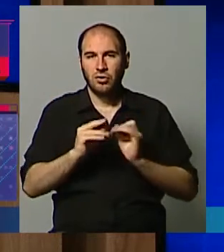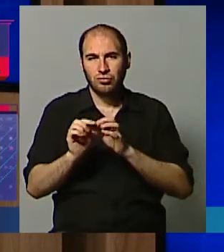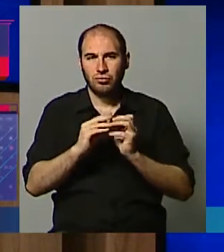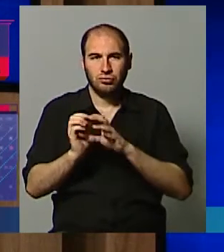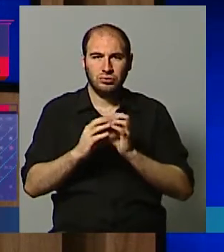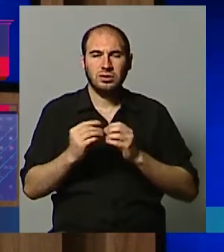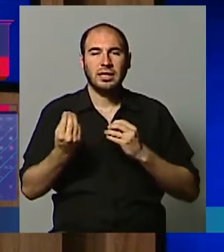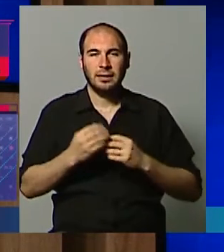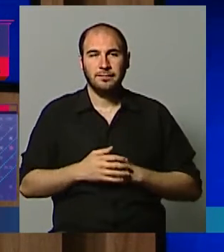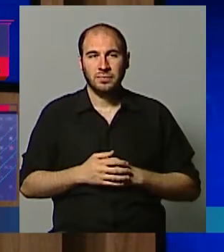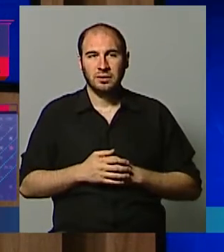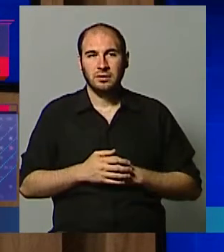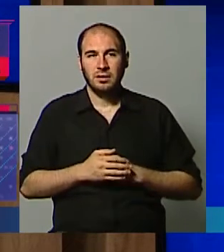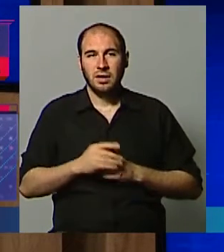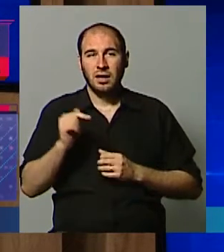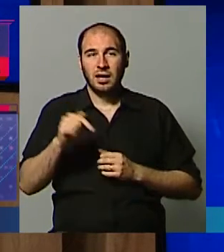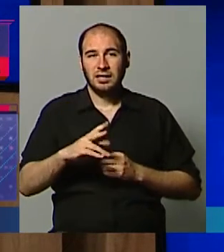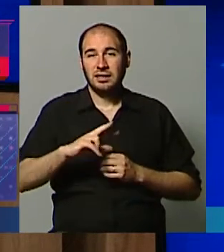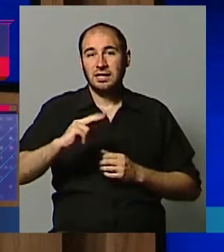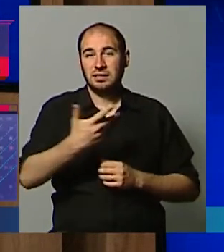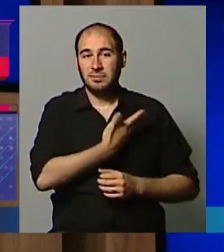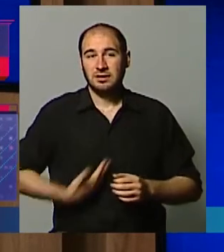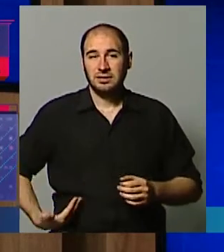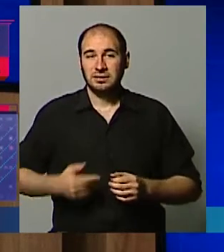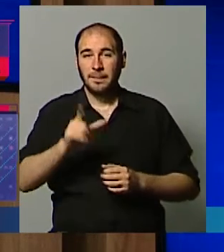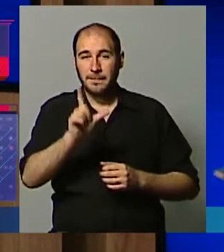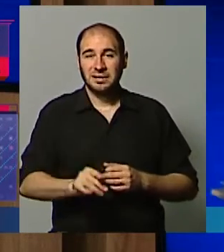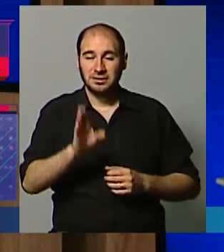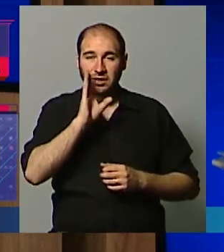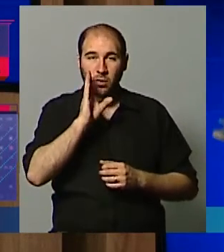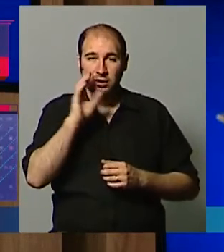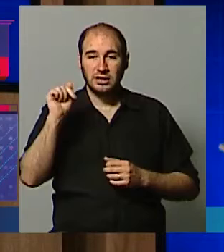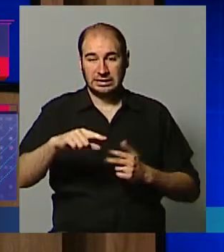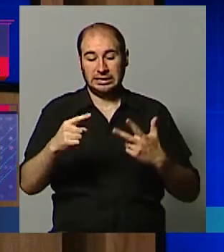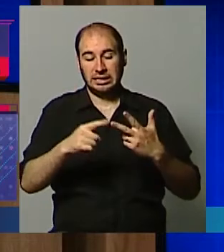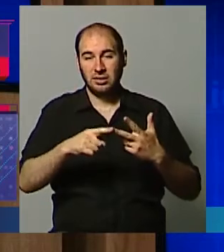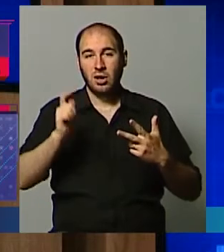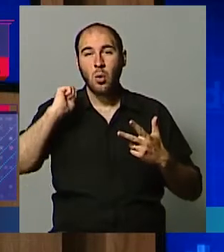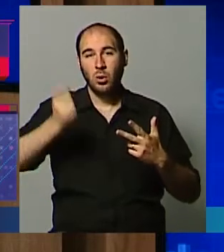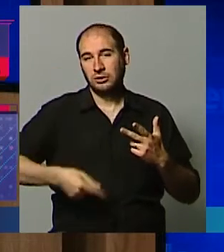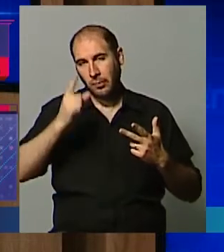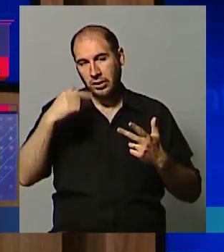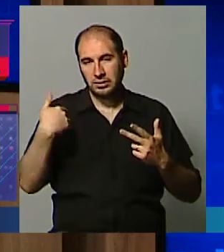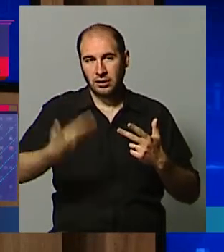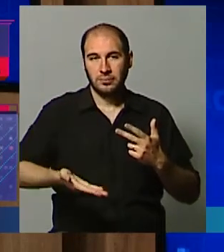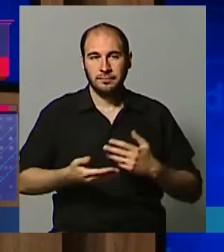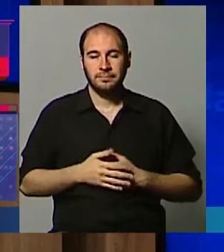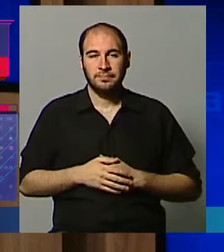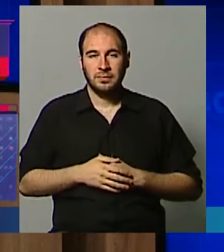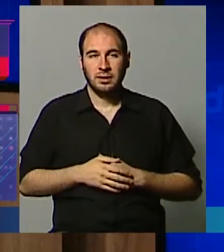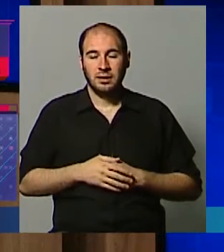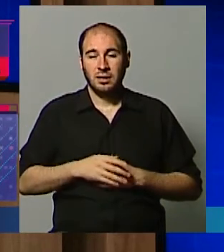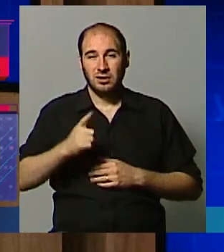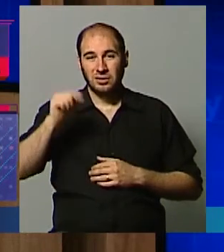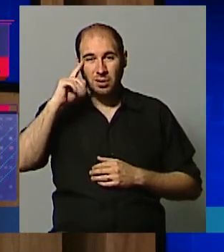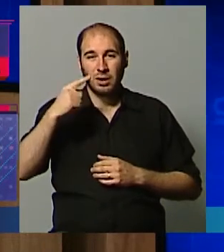da en realidad en el sentido de que sería el tercer presidente en la historia de Estados Unidos uh-huh. que llegaría a un juicio político. Tenemos que tener